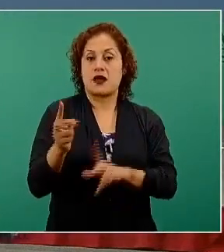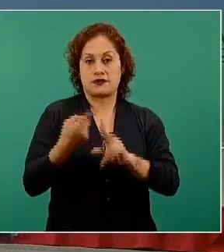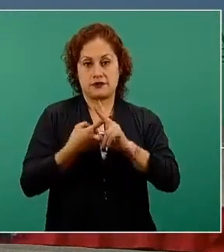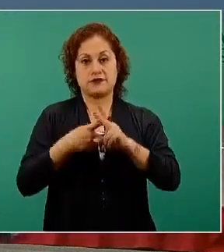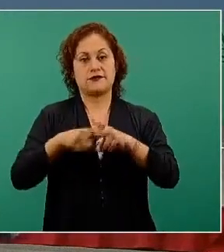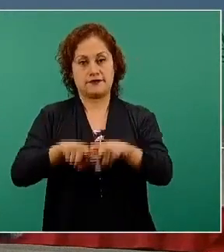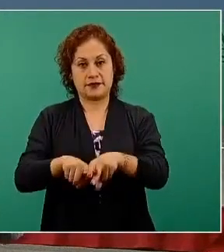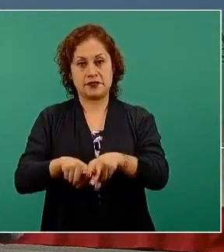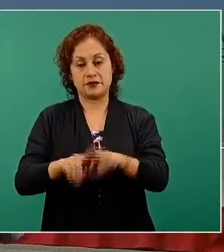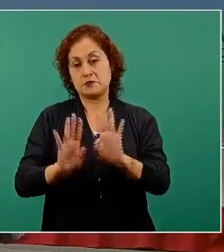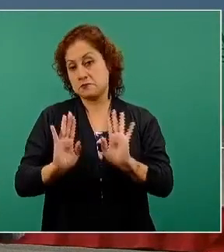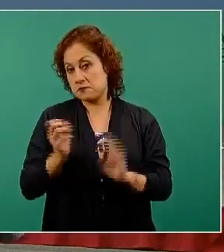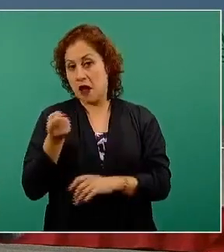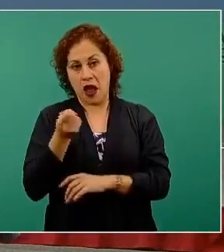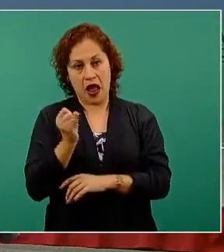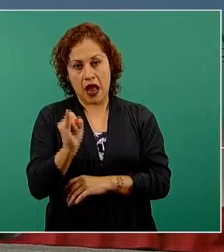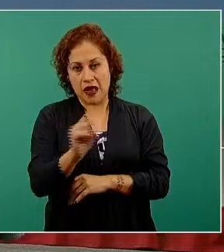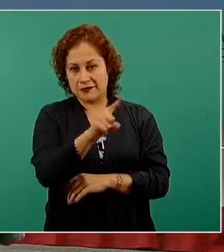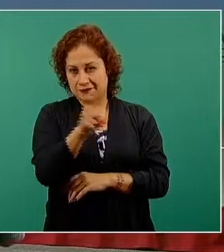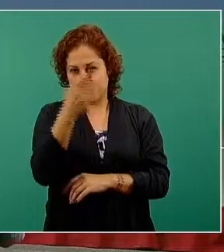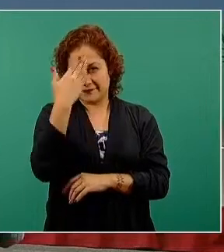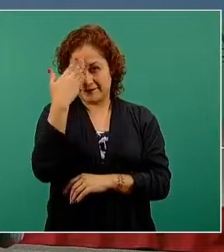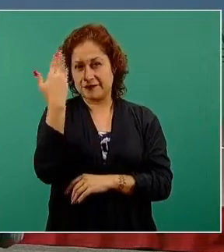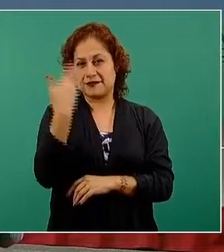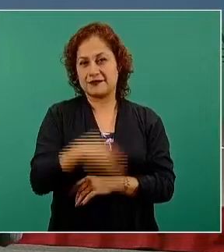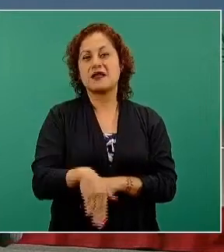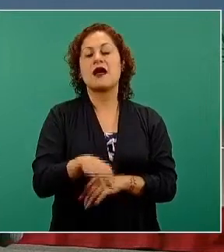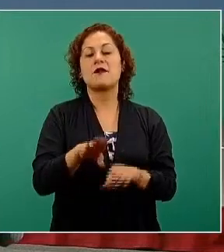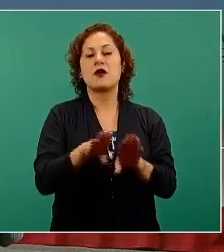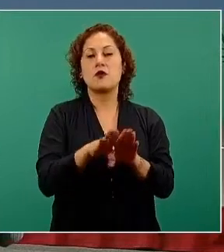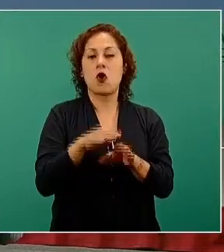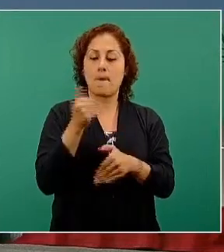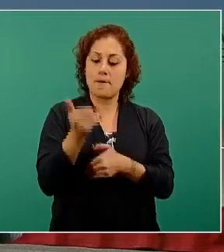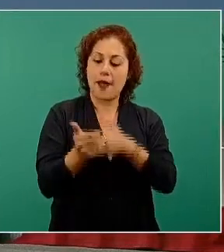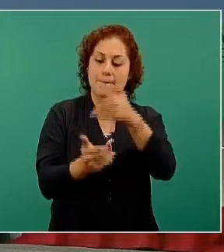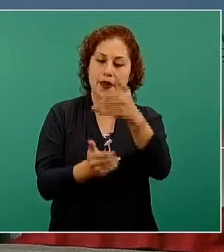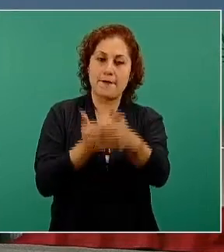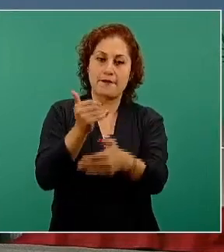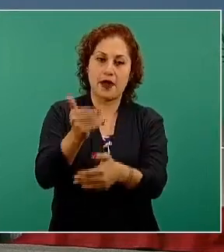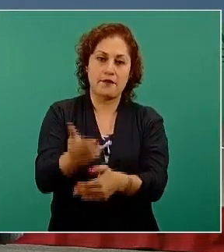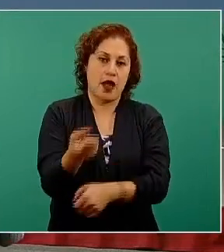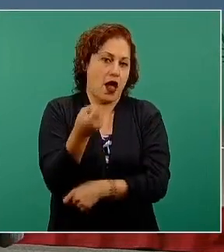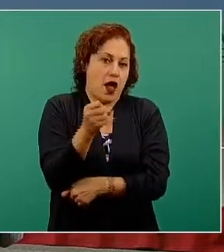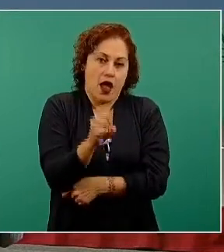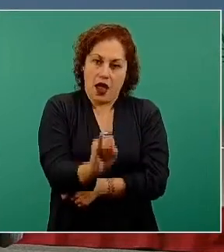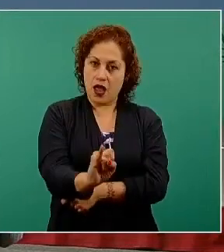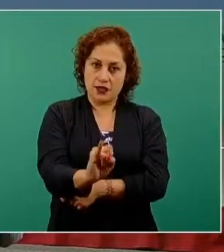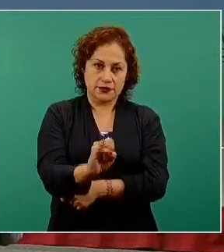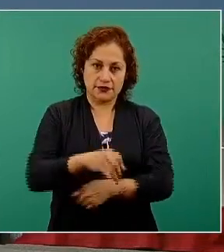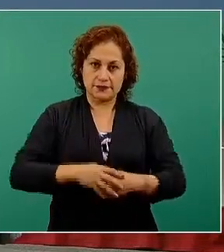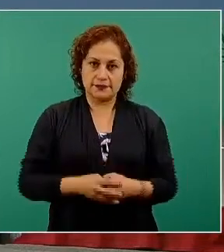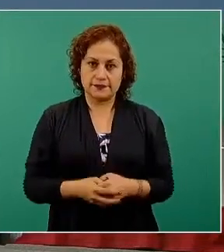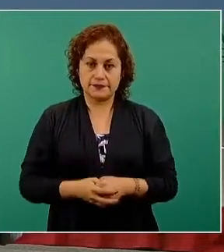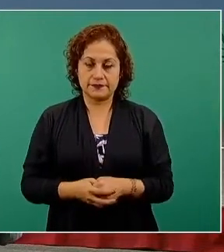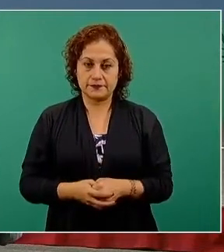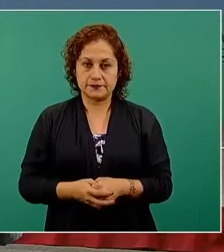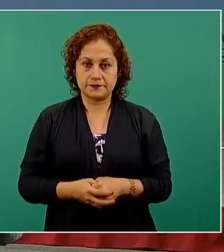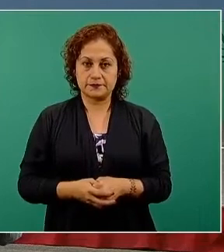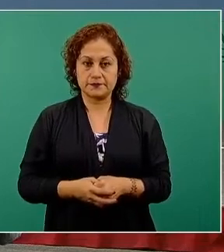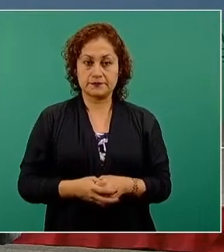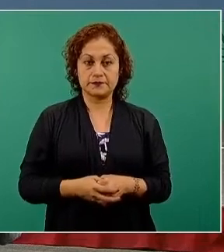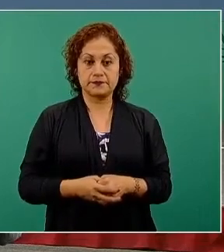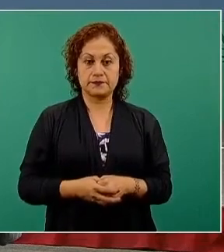más o menos la logística que ya es más o menos permanente o va a ser permanente en las entregas de